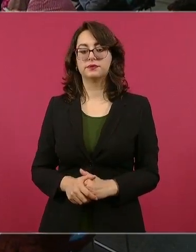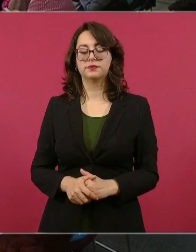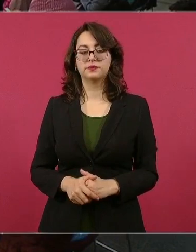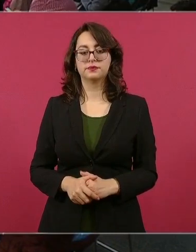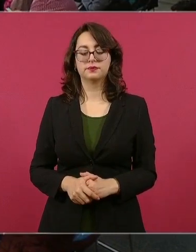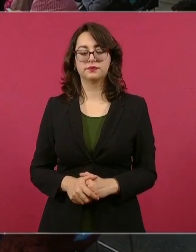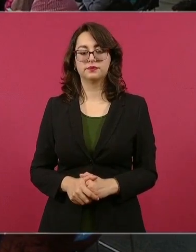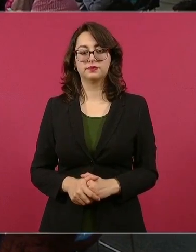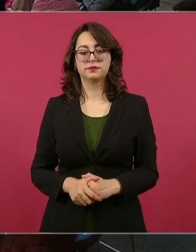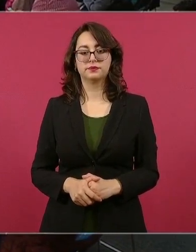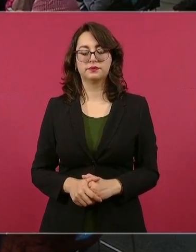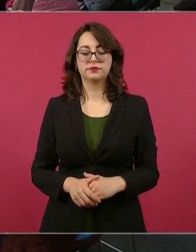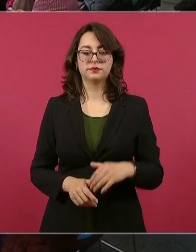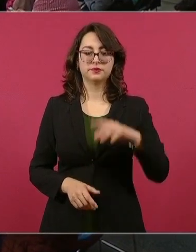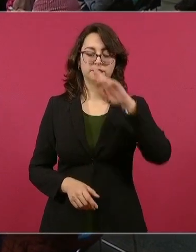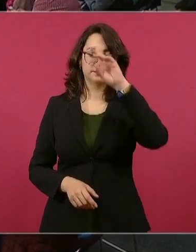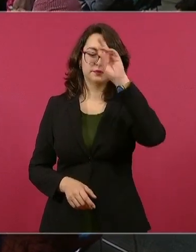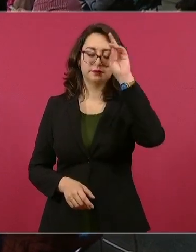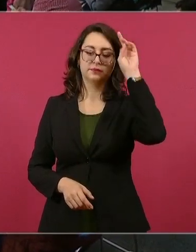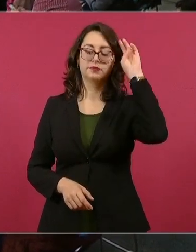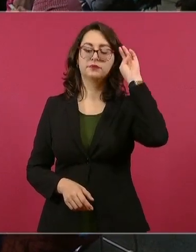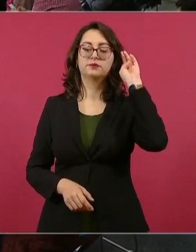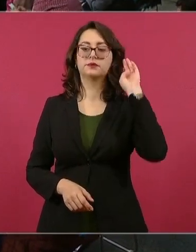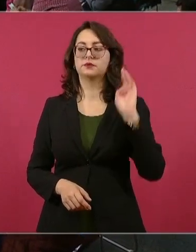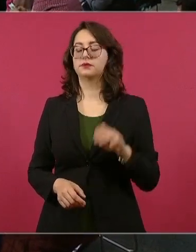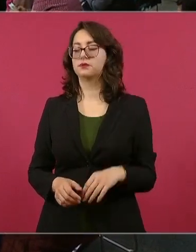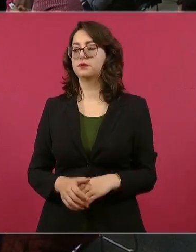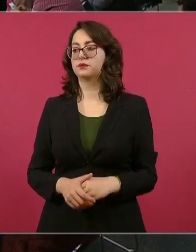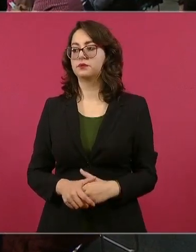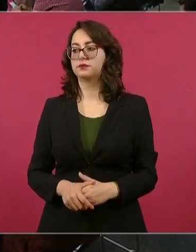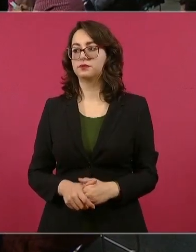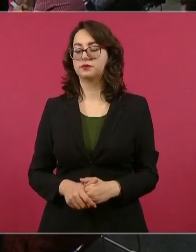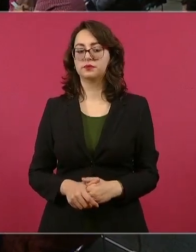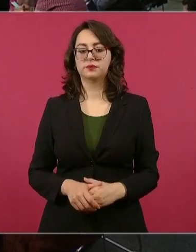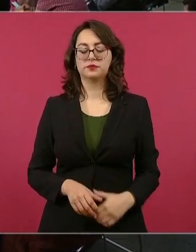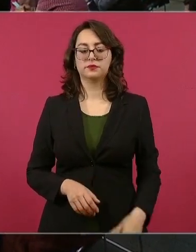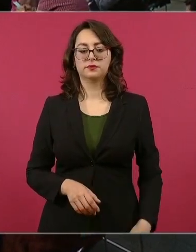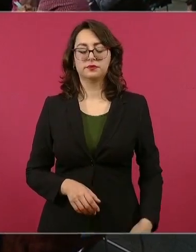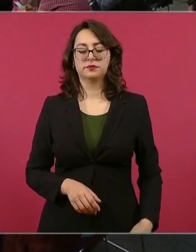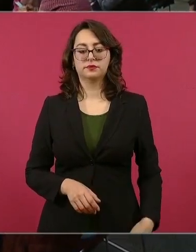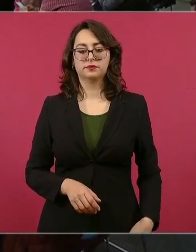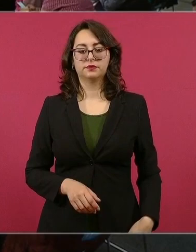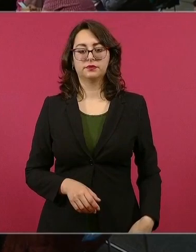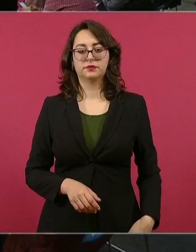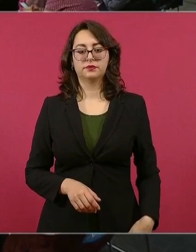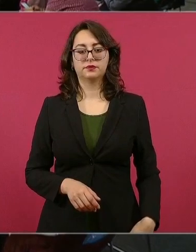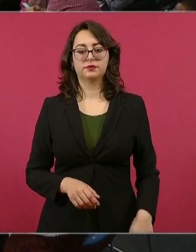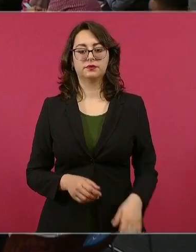préstame, porque esto también…